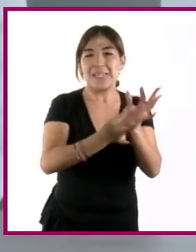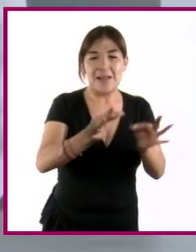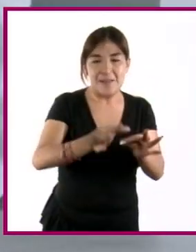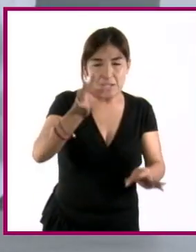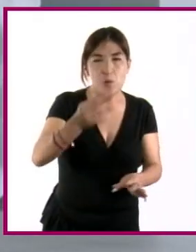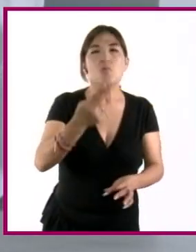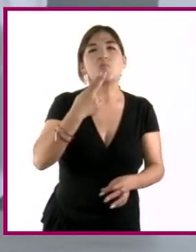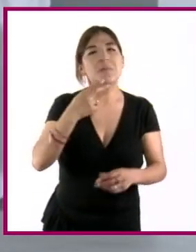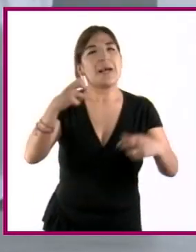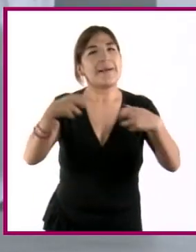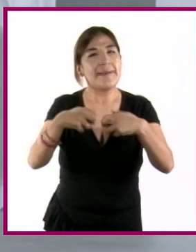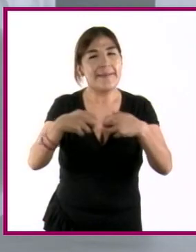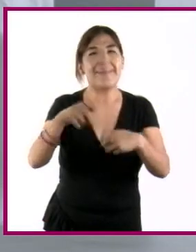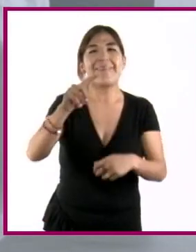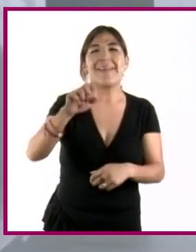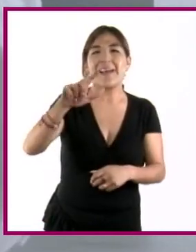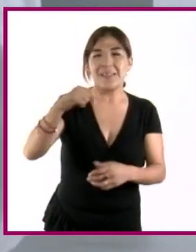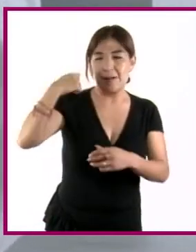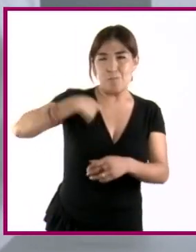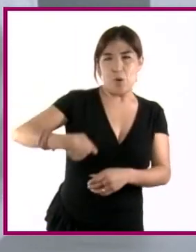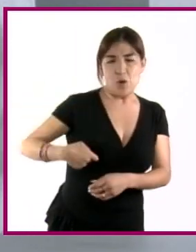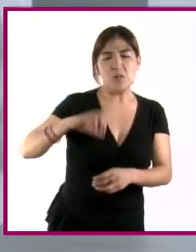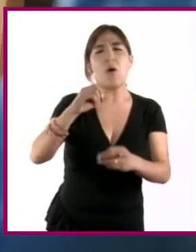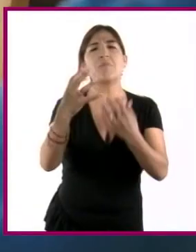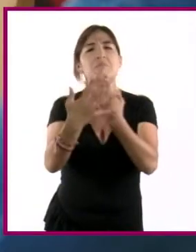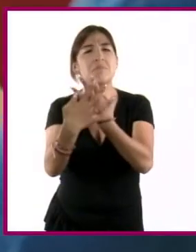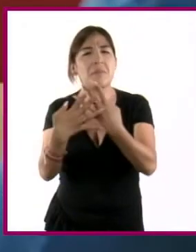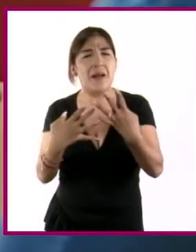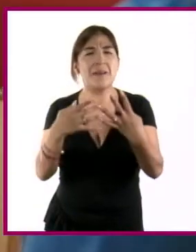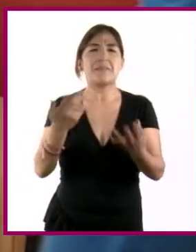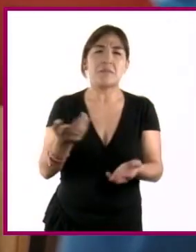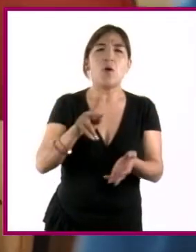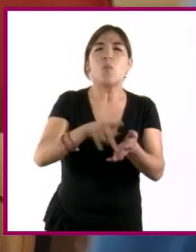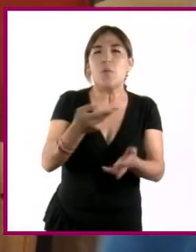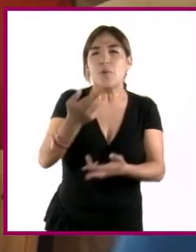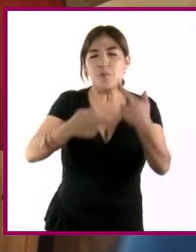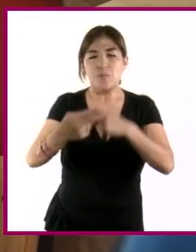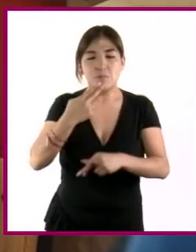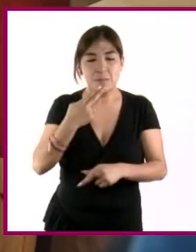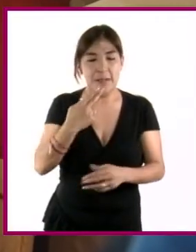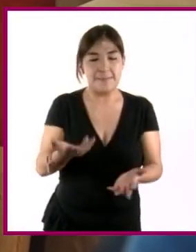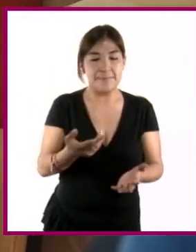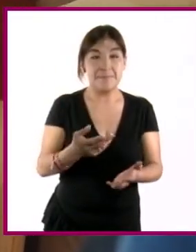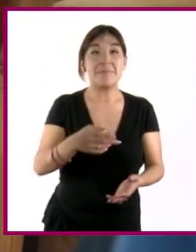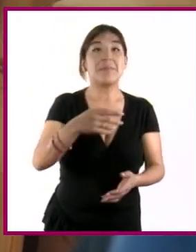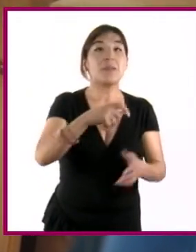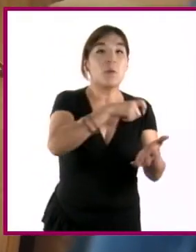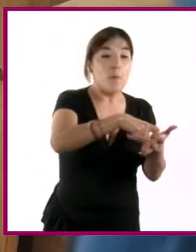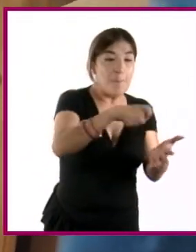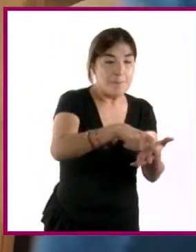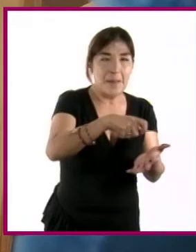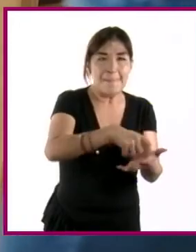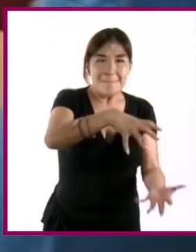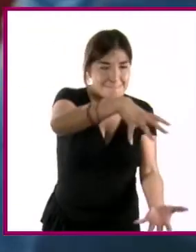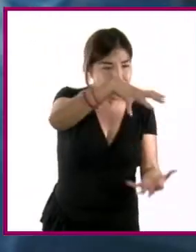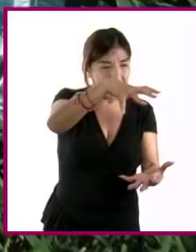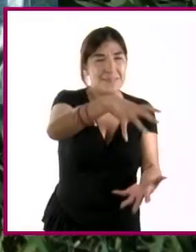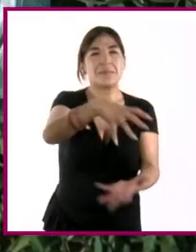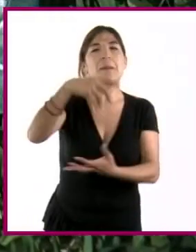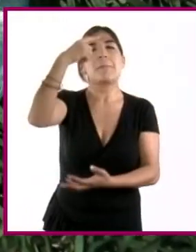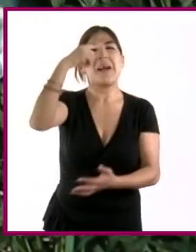de tela, malla u otro material reutilizable. Comprar alimentos a granel para disminuir el empaquetado o